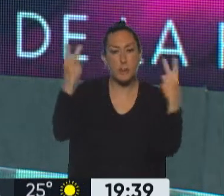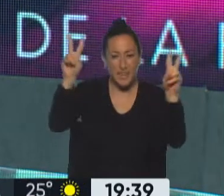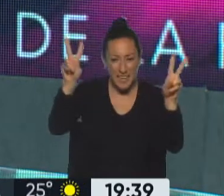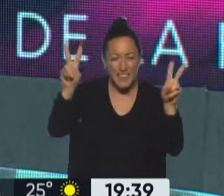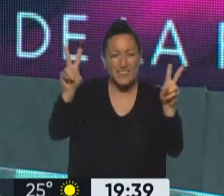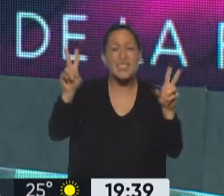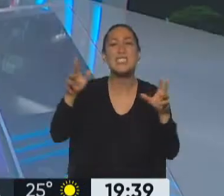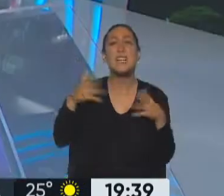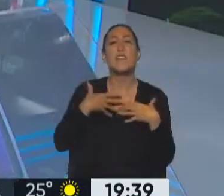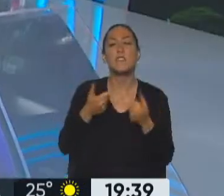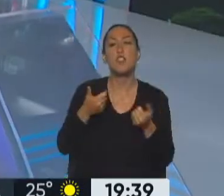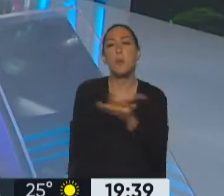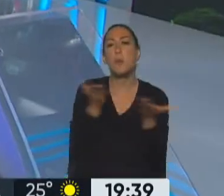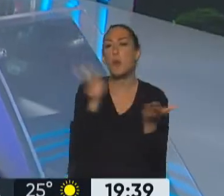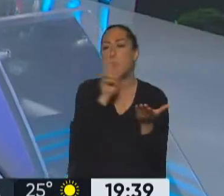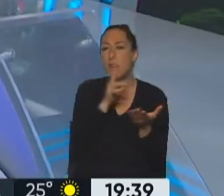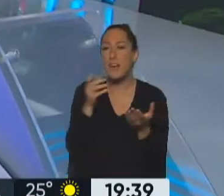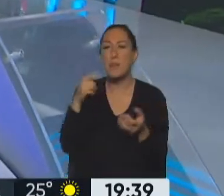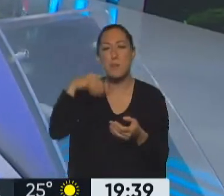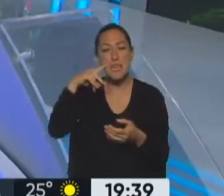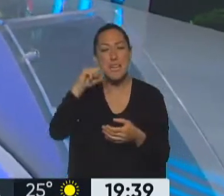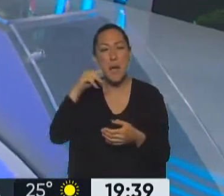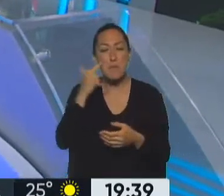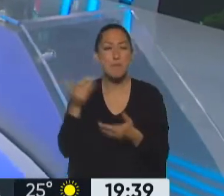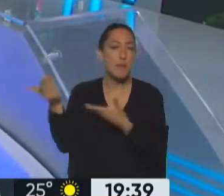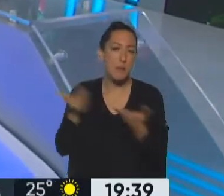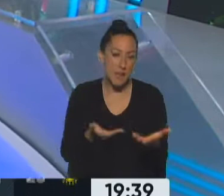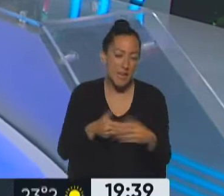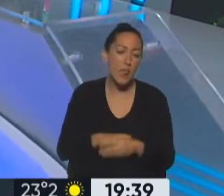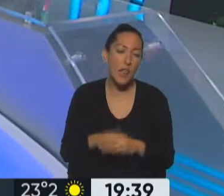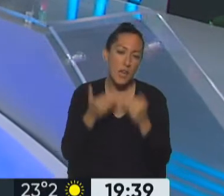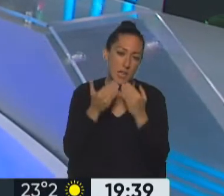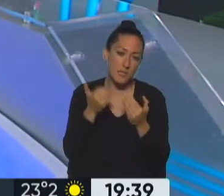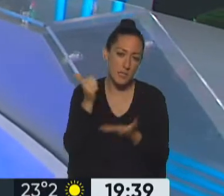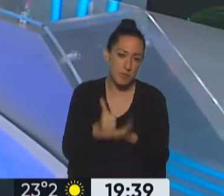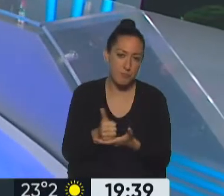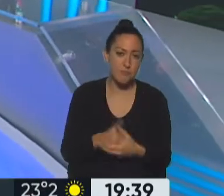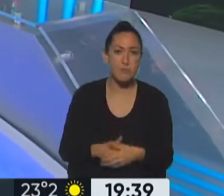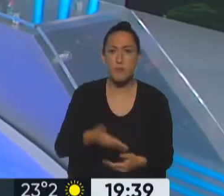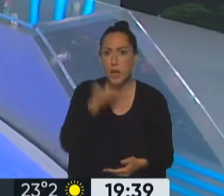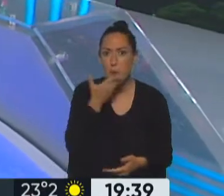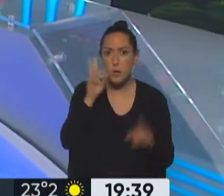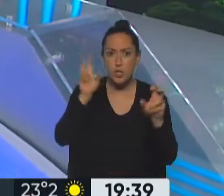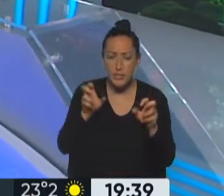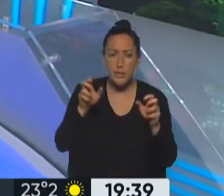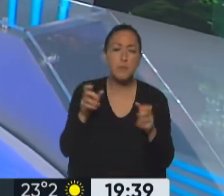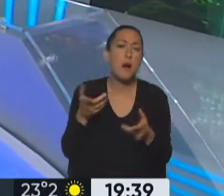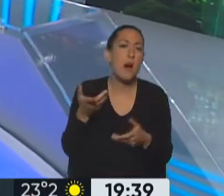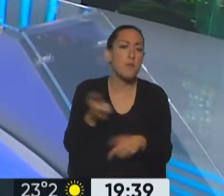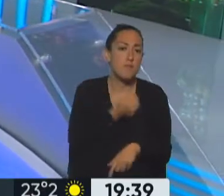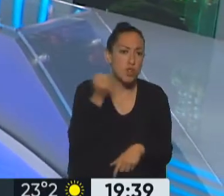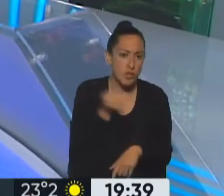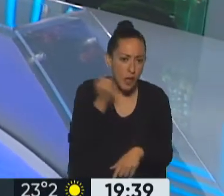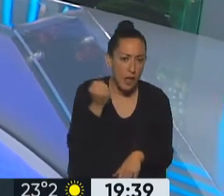lewin defensora del público Cómo estás Miriam Qué tal Diana muchas gracias hablemos de esto que es tan importante de remarcar